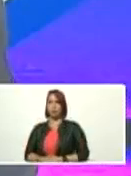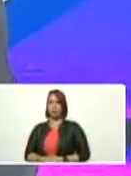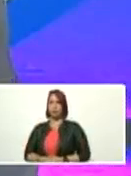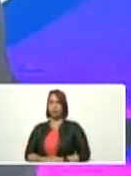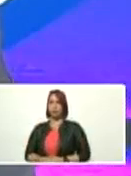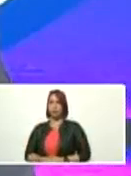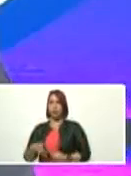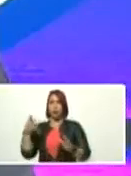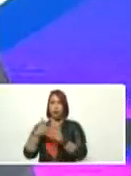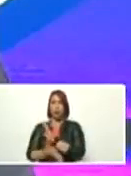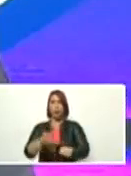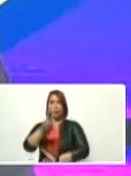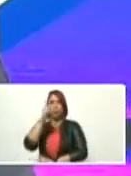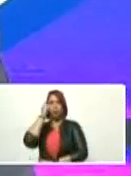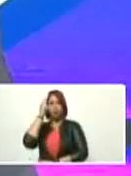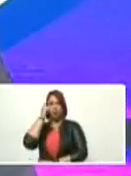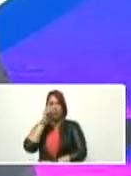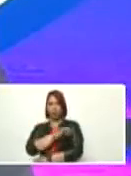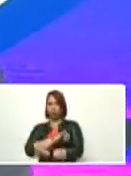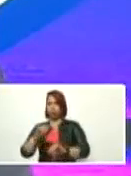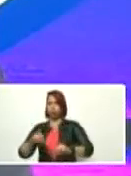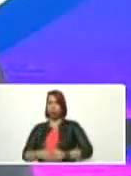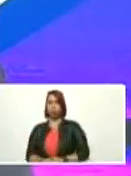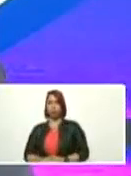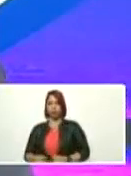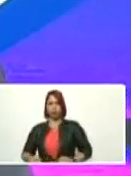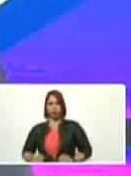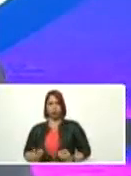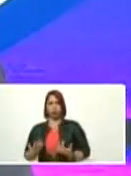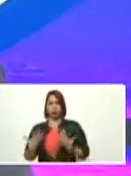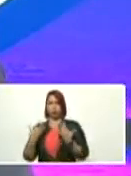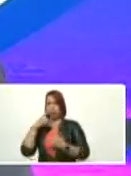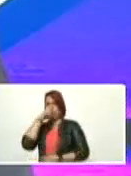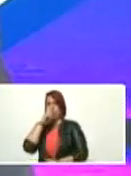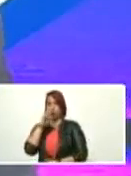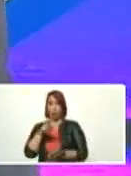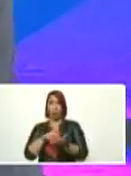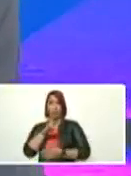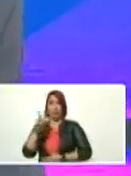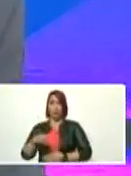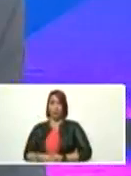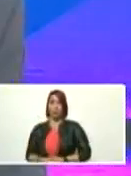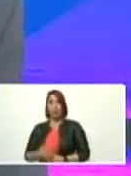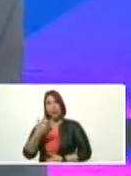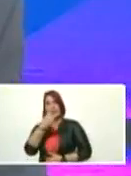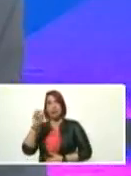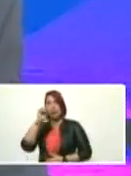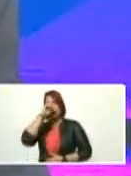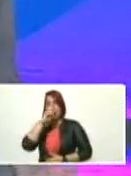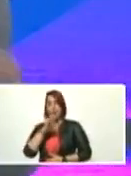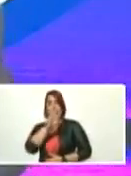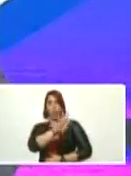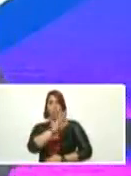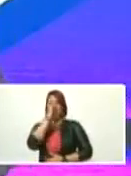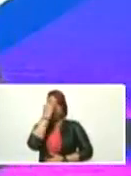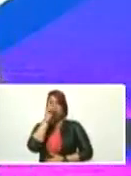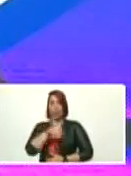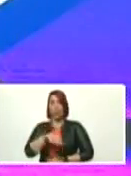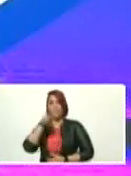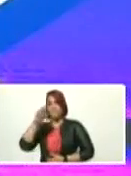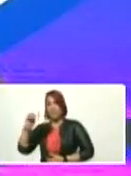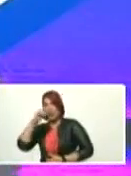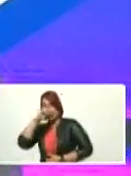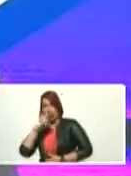relativos a estas dos fechas que nos han estremecido este año 2022, que son los 30 años del 4 de febrero y los 20